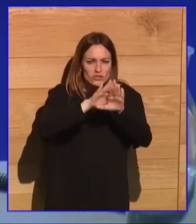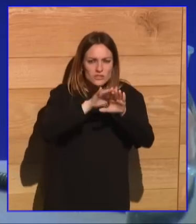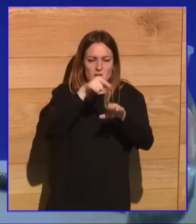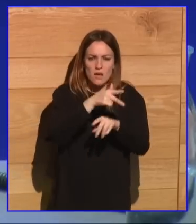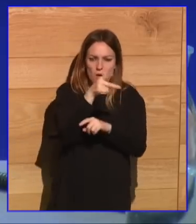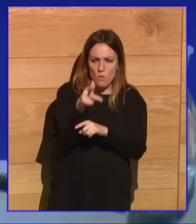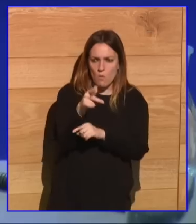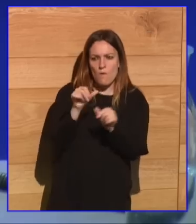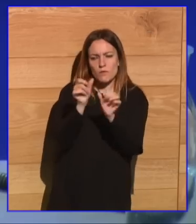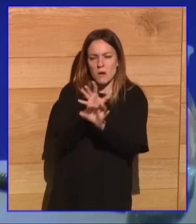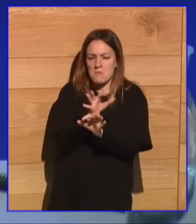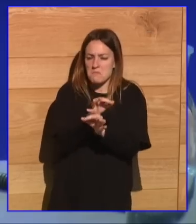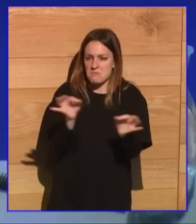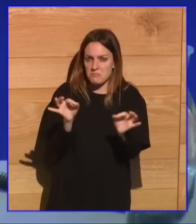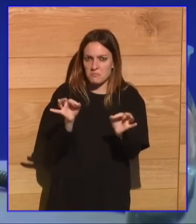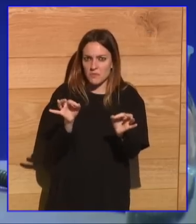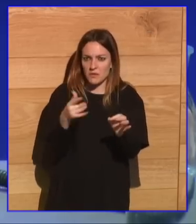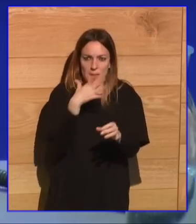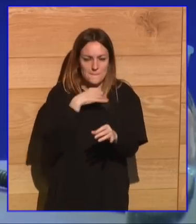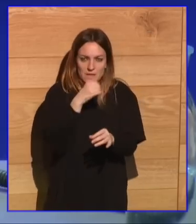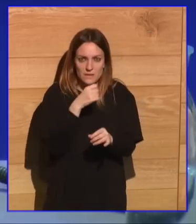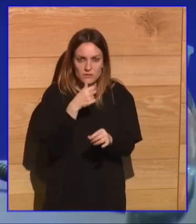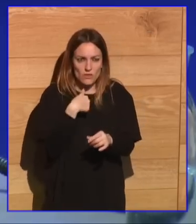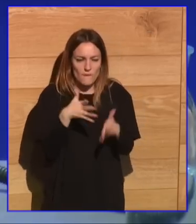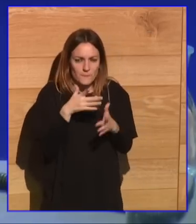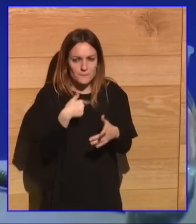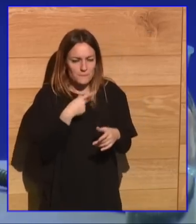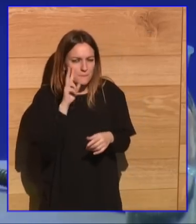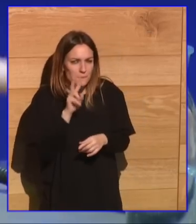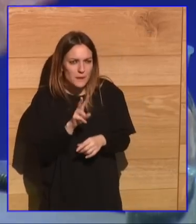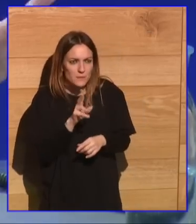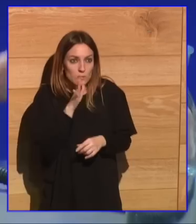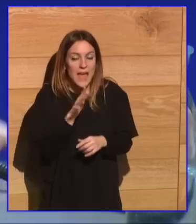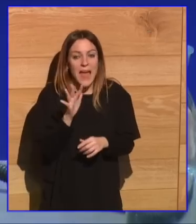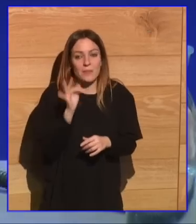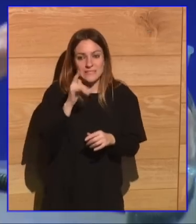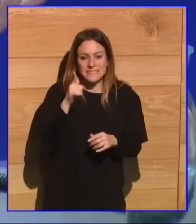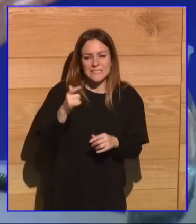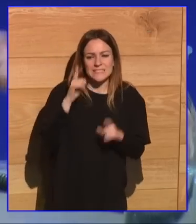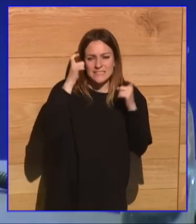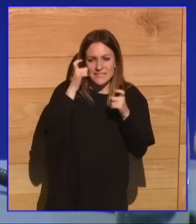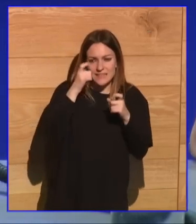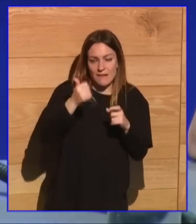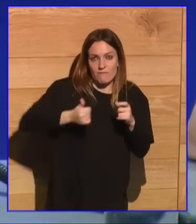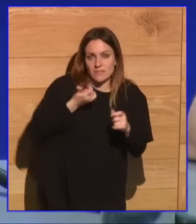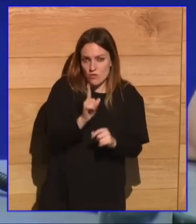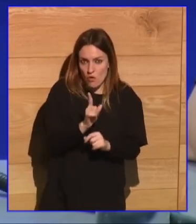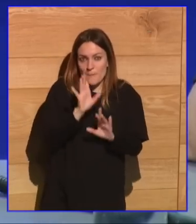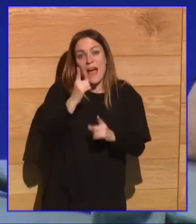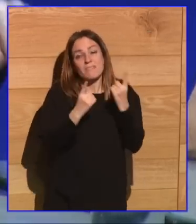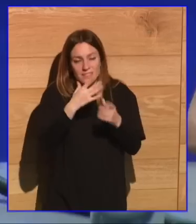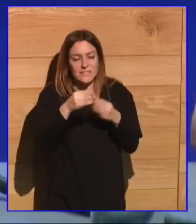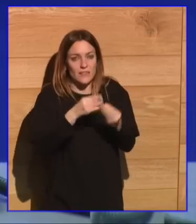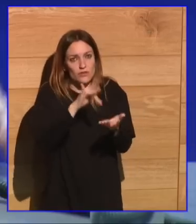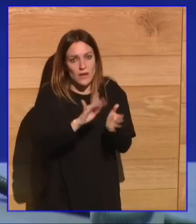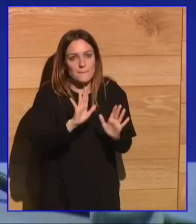preciosísima, son todo, es una delicia ver cómo intenta además no falsear mucho la iluminación, que a veces la falsea, que no tiene más remedio. Pero